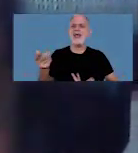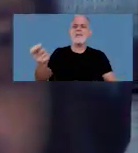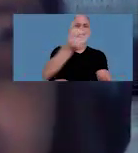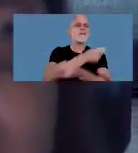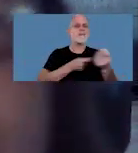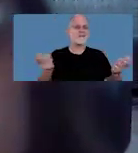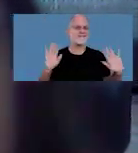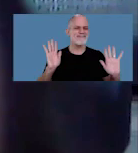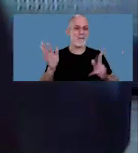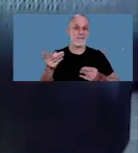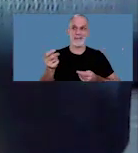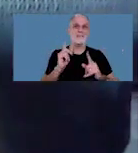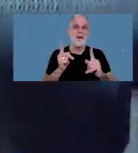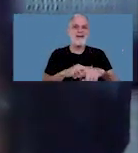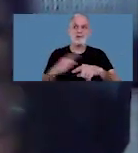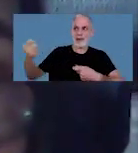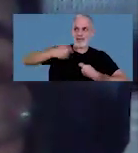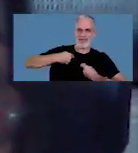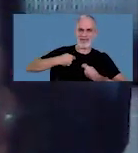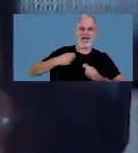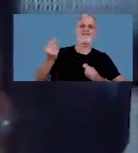ley, del momento que lo recibiste como herencia.